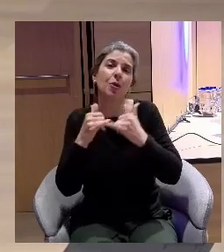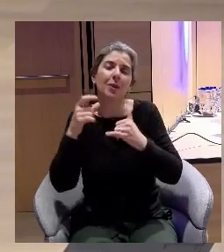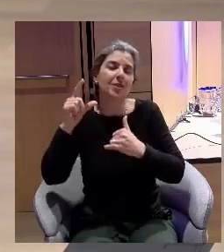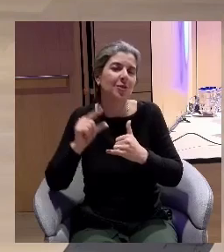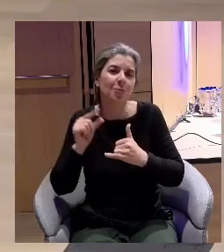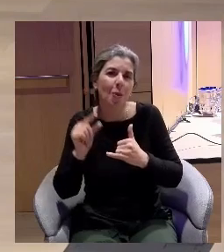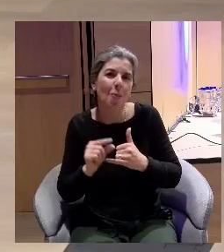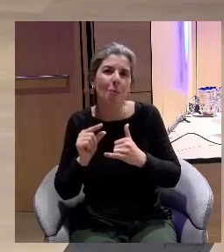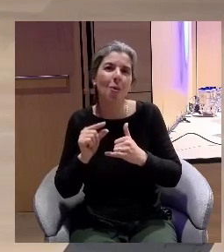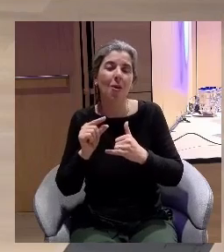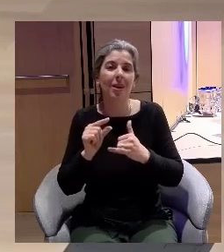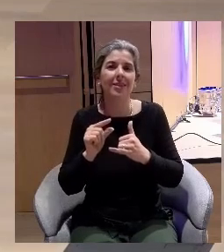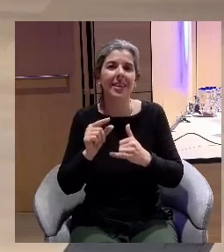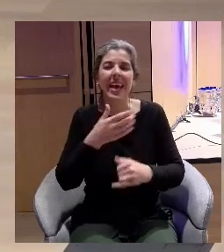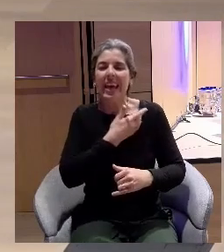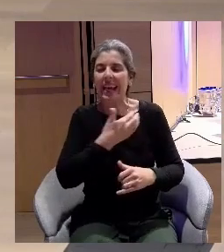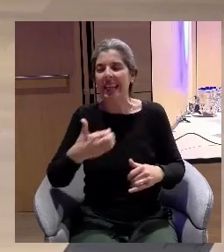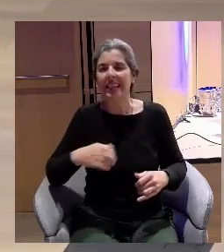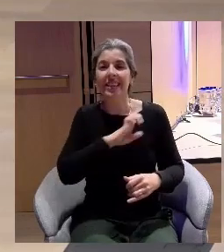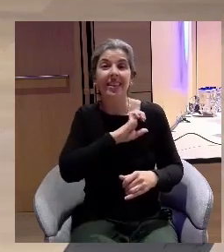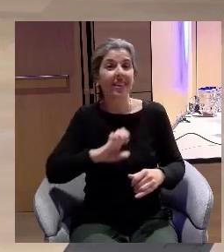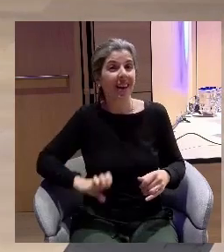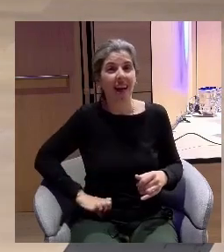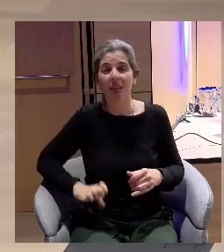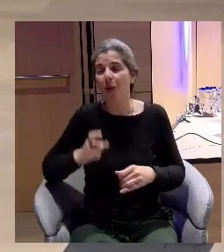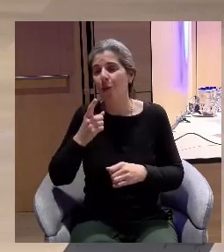desde el Estado para que esos datos se usen